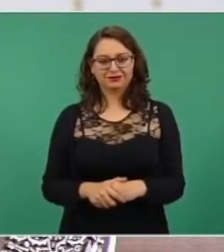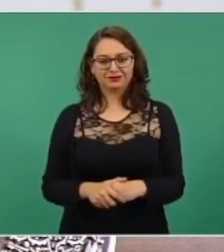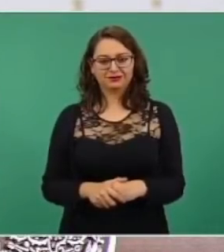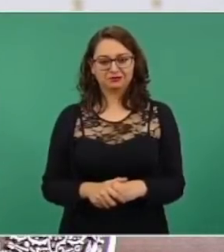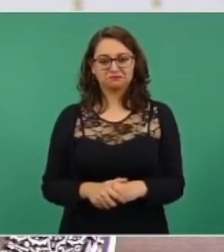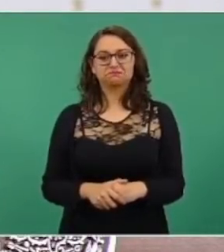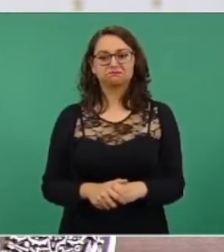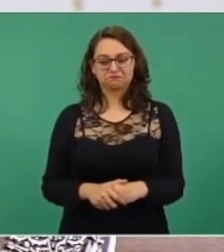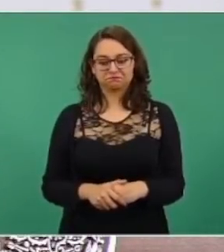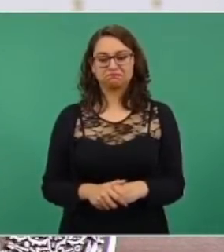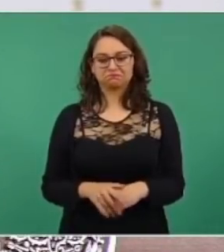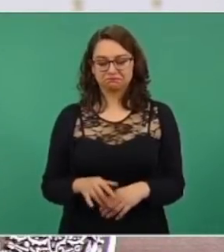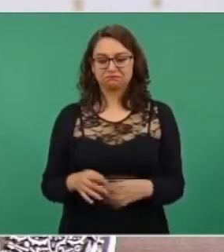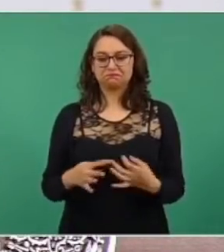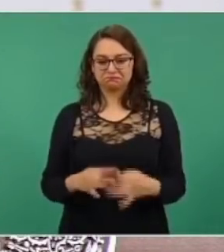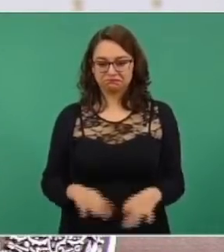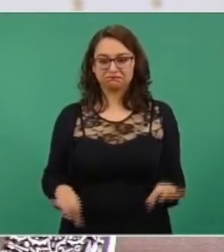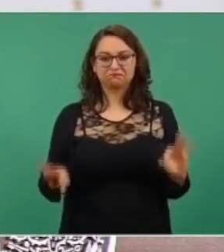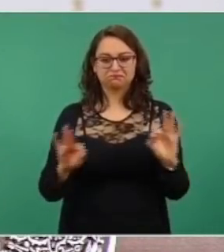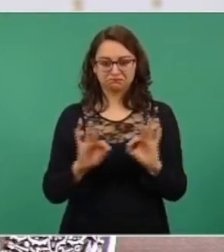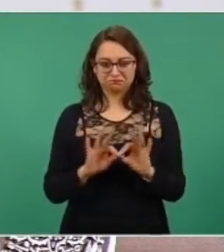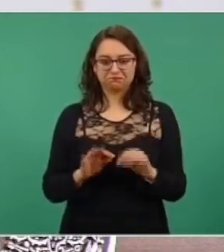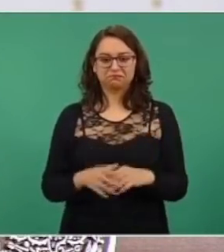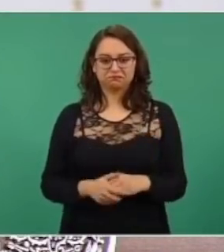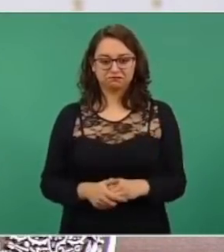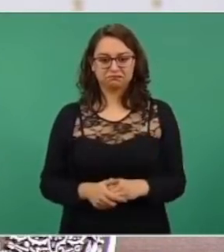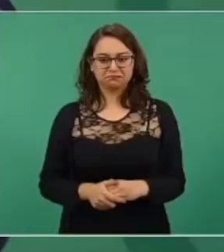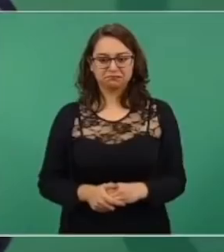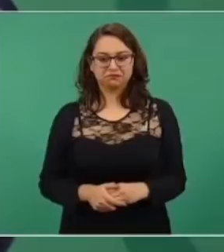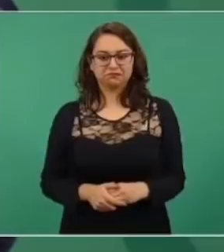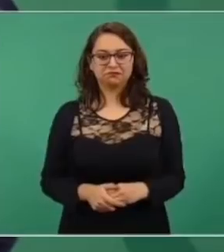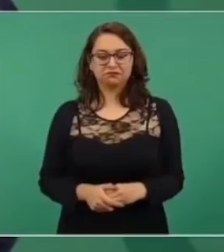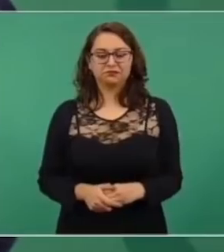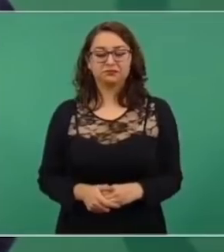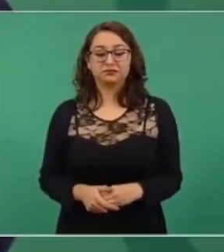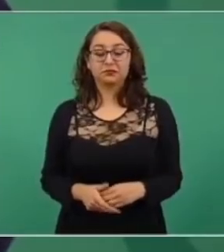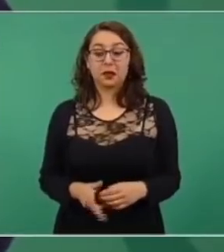Eso es muy importante. Como